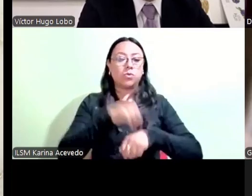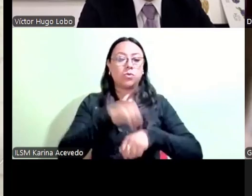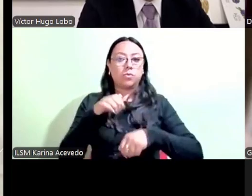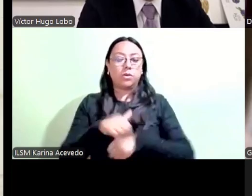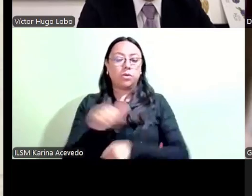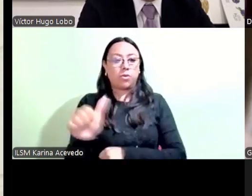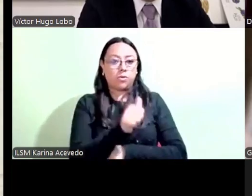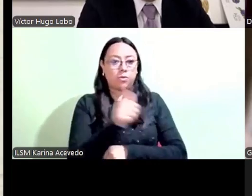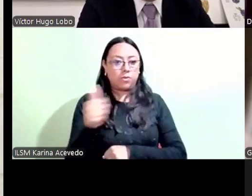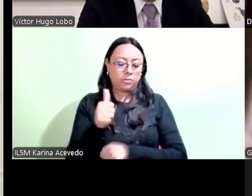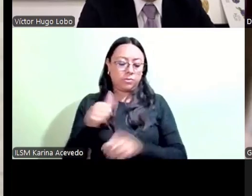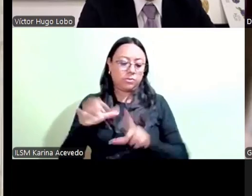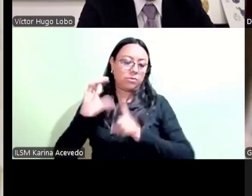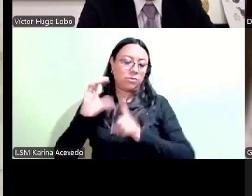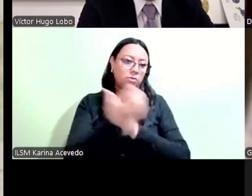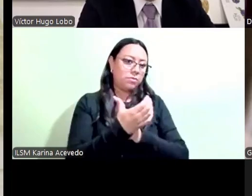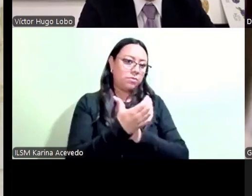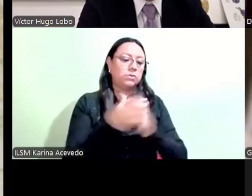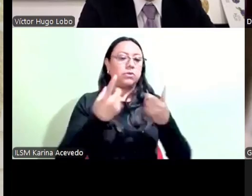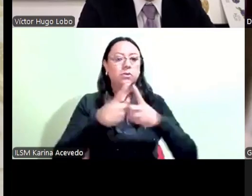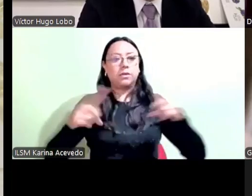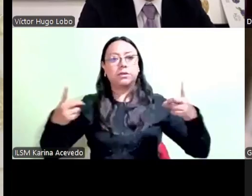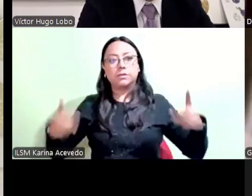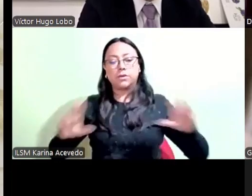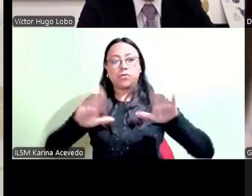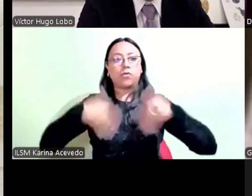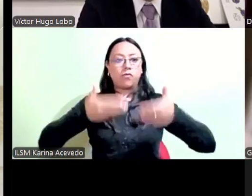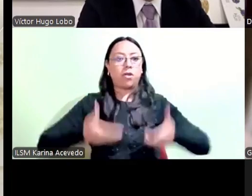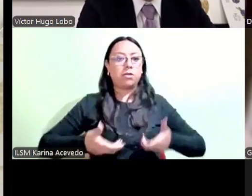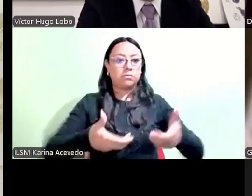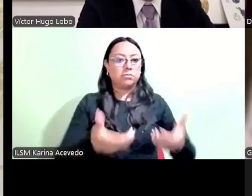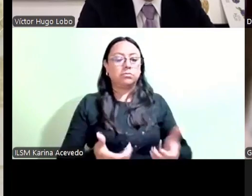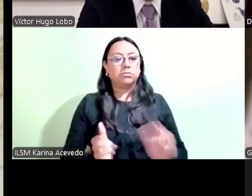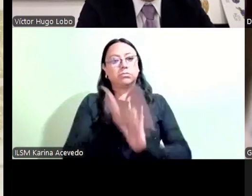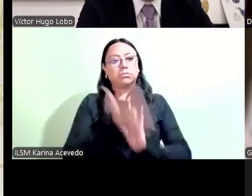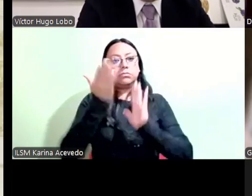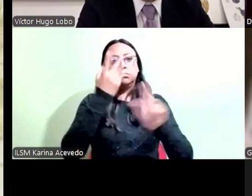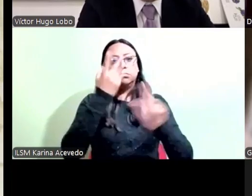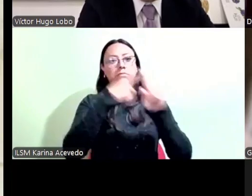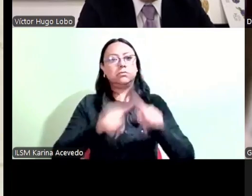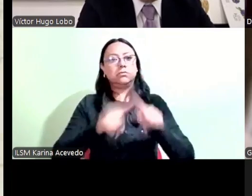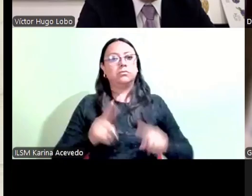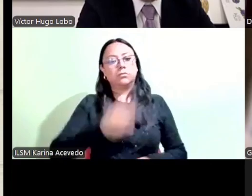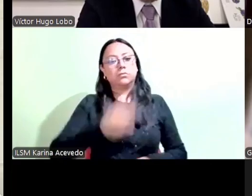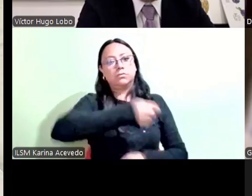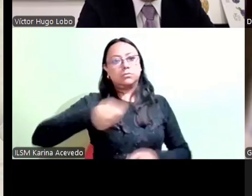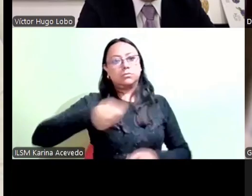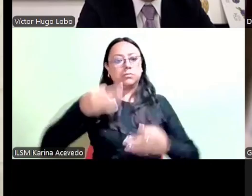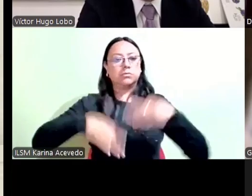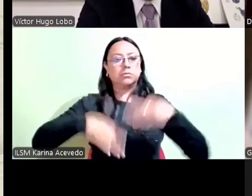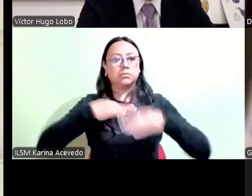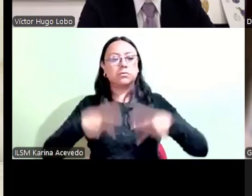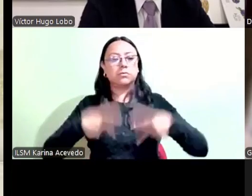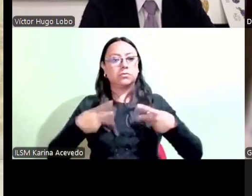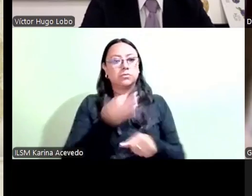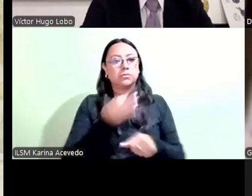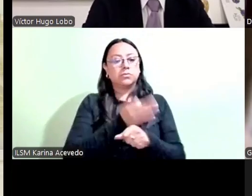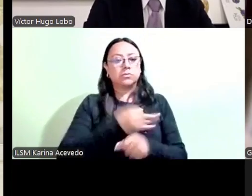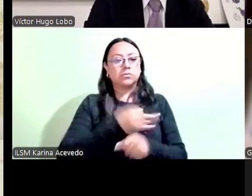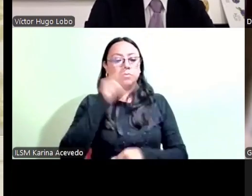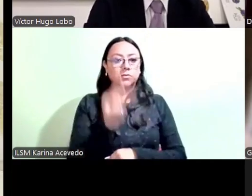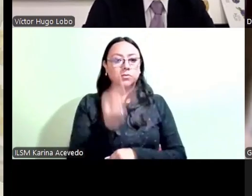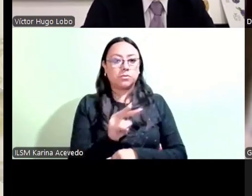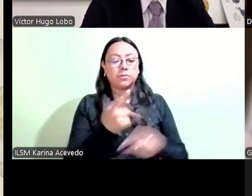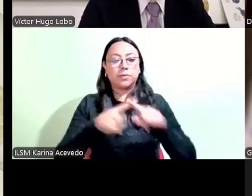Desarrollo e Infraestructura Urbana. Saludo con mucho gusto, por supuesto, a las y los ciudadanos que nos hacen favor de seguir a través del canal del